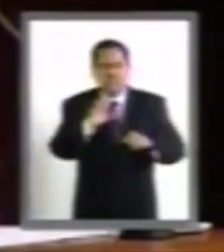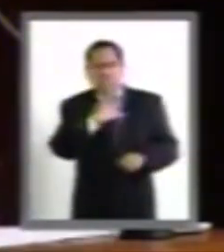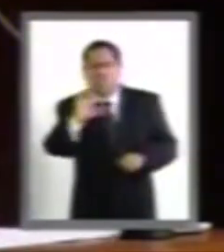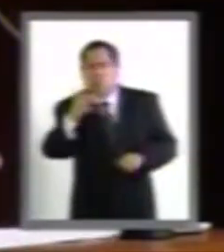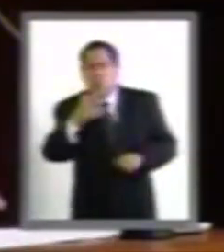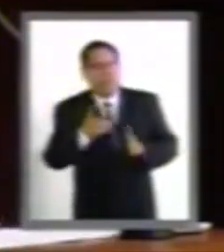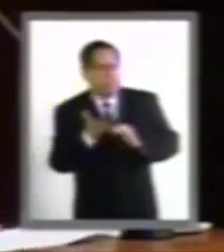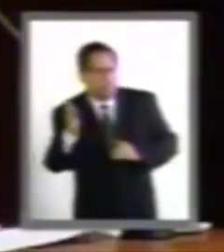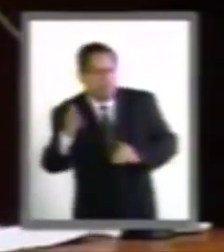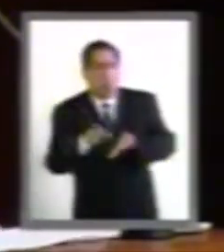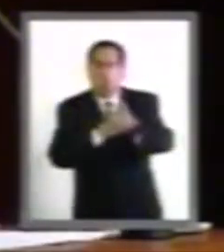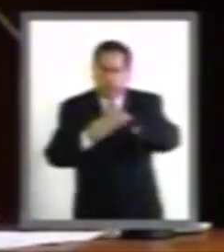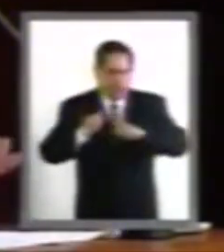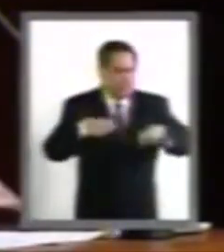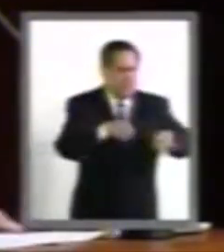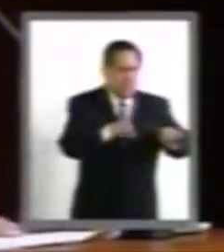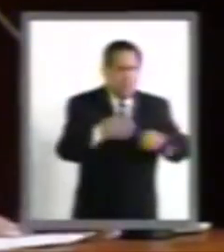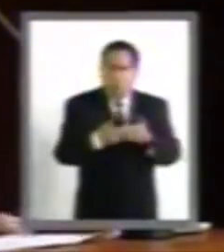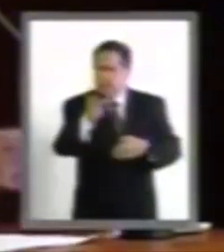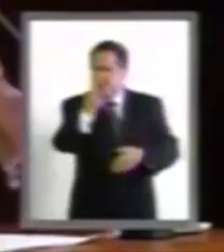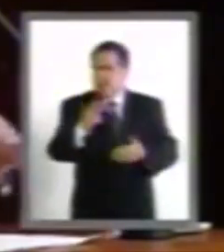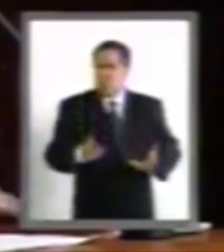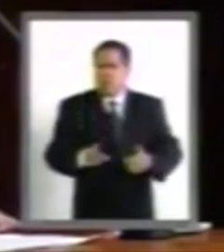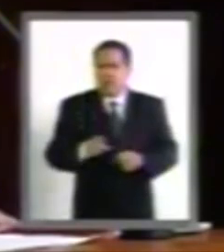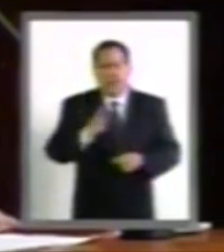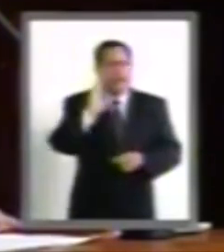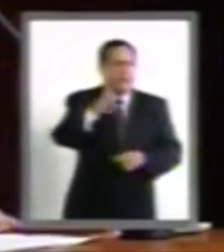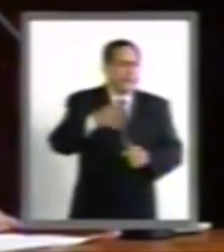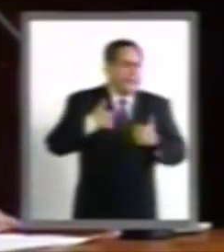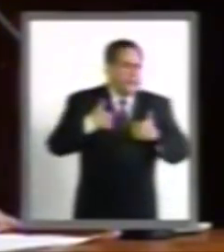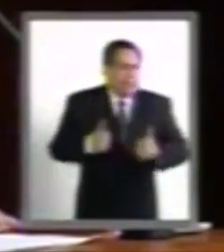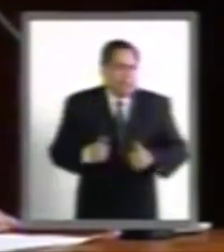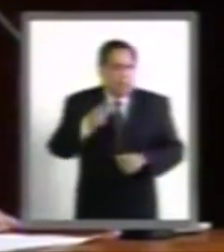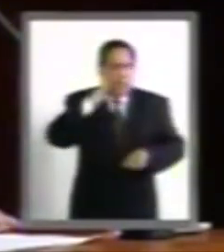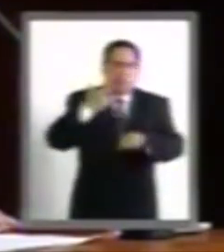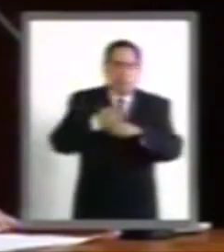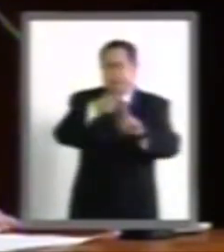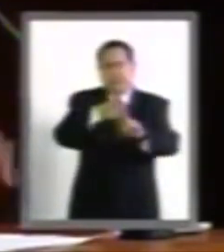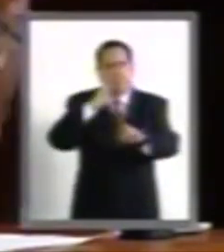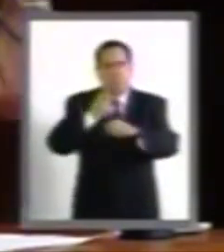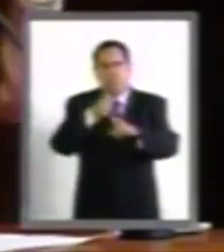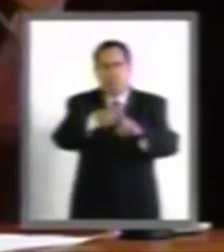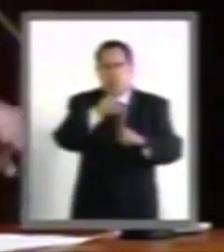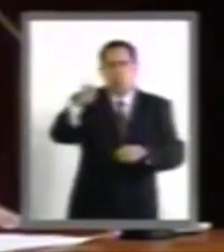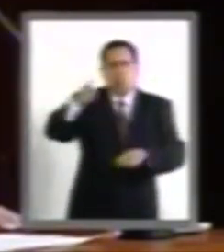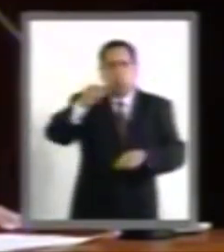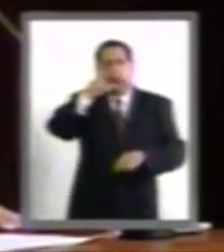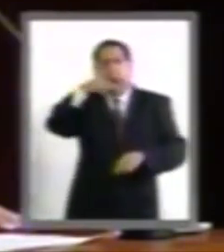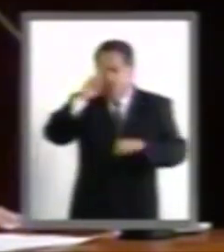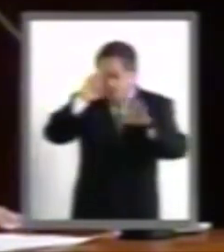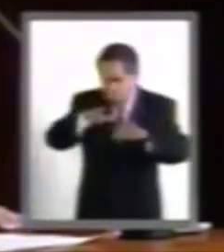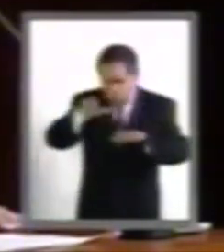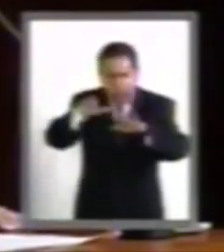fueron reinstalados. Claro, lo entiendo. El principal responsable no es usted, es su amo.